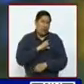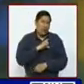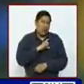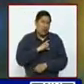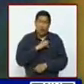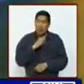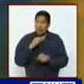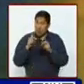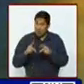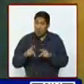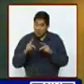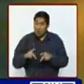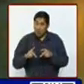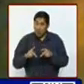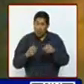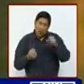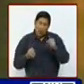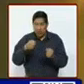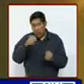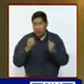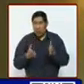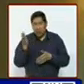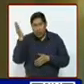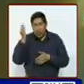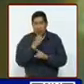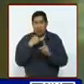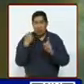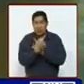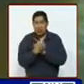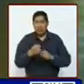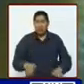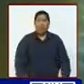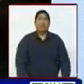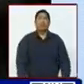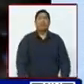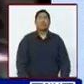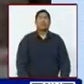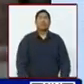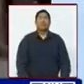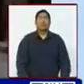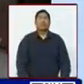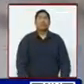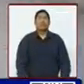peatones y también con conductores para ver qué les parece esta terrible situación.